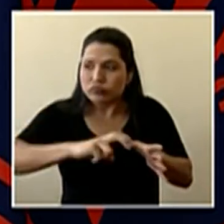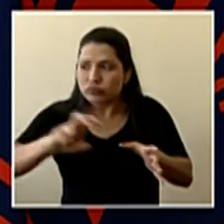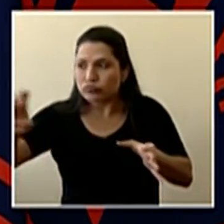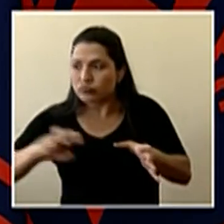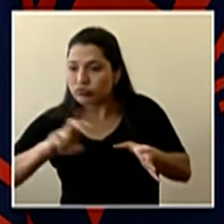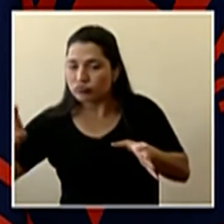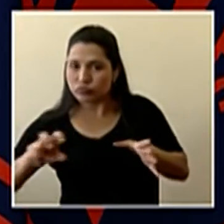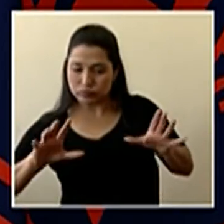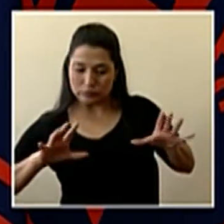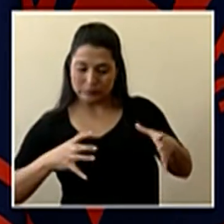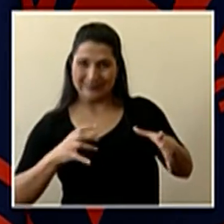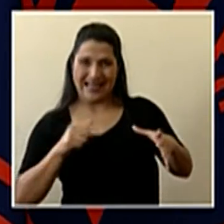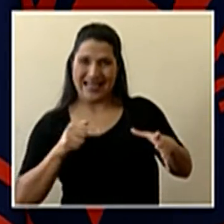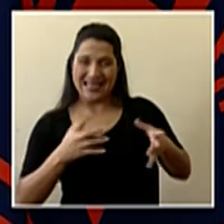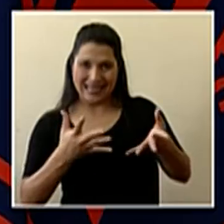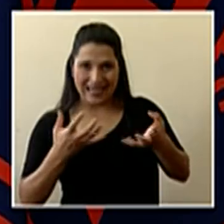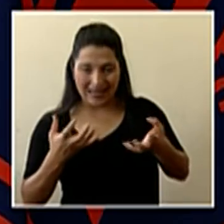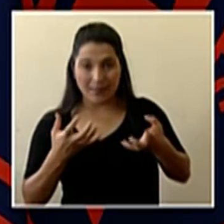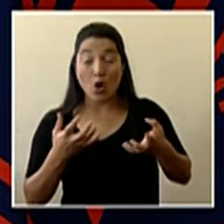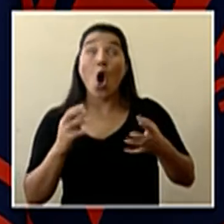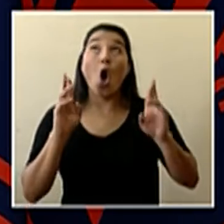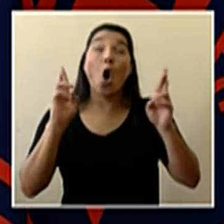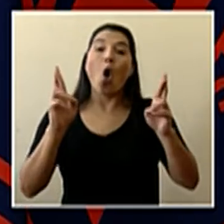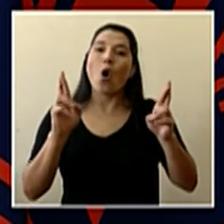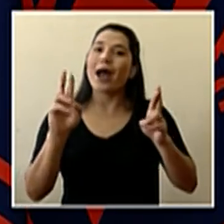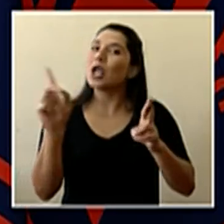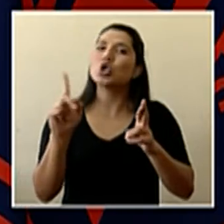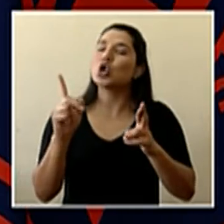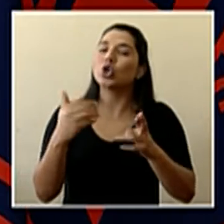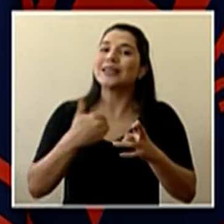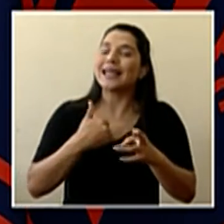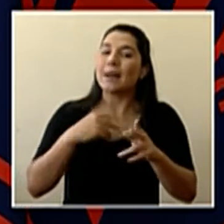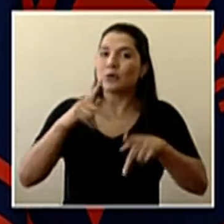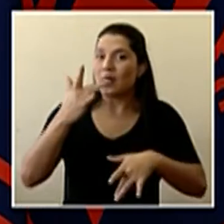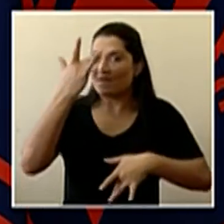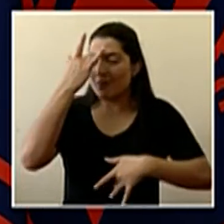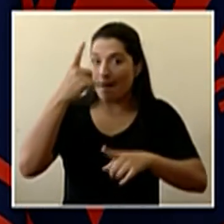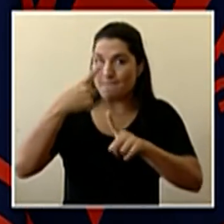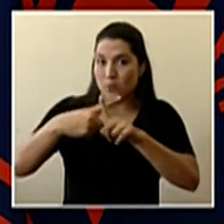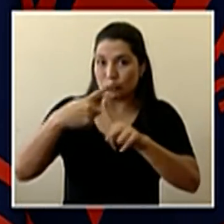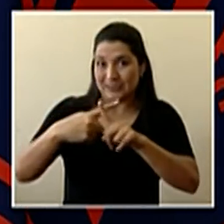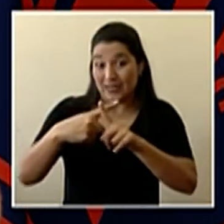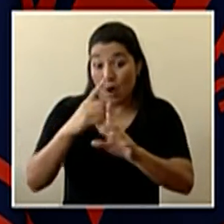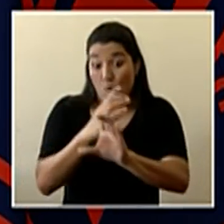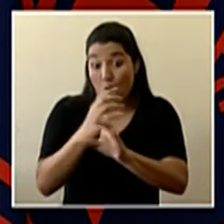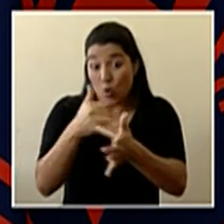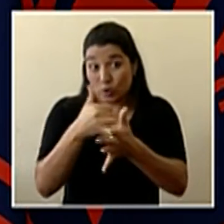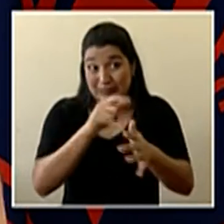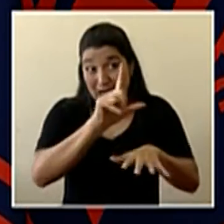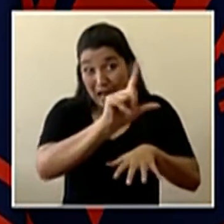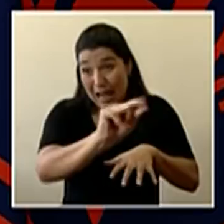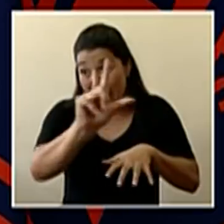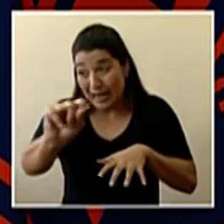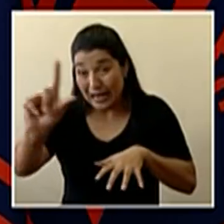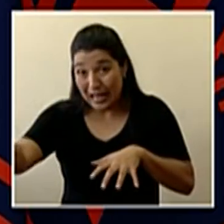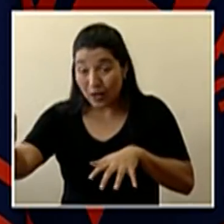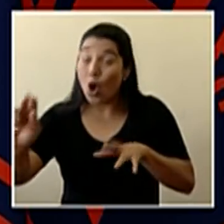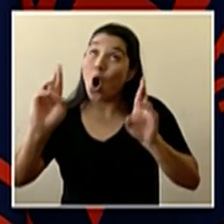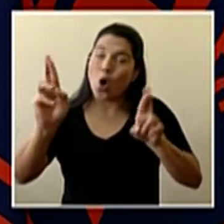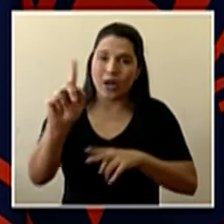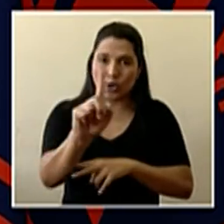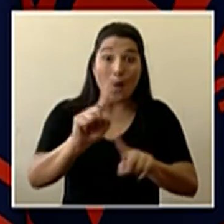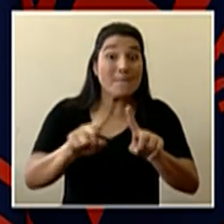Dios que no tengamos que tener pacientes COVID positivos en hospitales regionales y periféricos. Si eso se diera, significaría que están ya sobrepasando la capacidad del